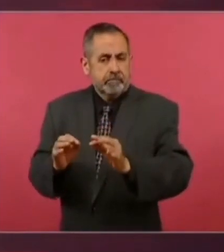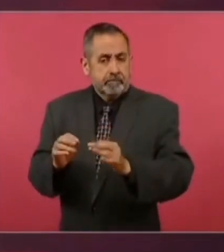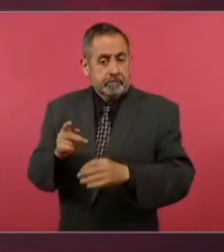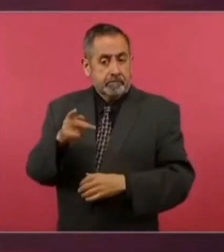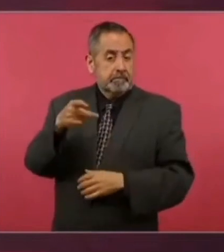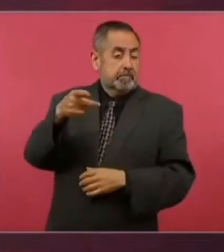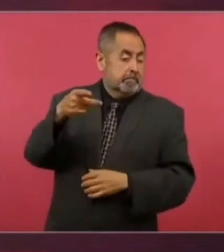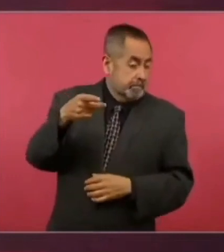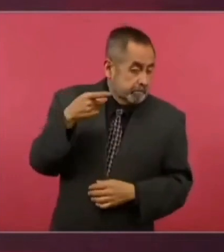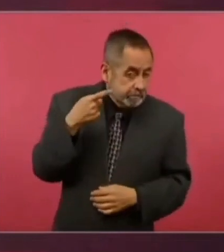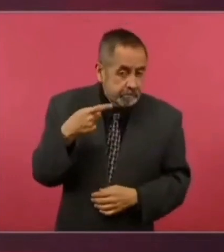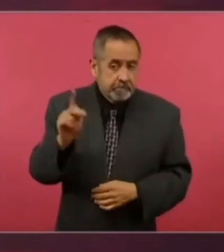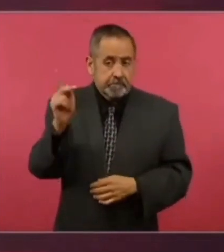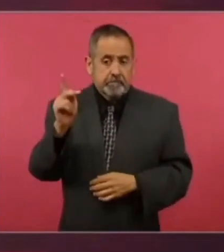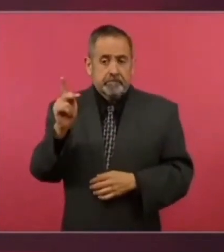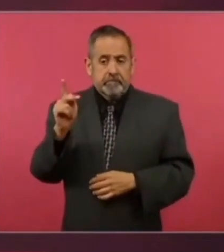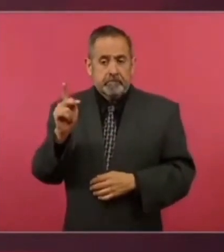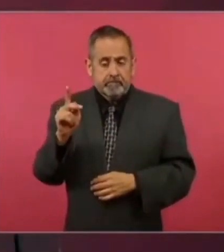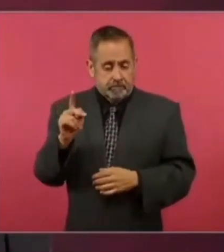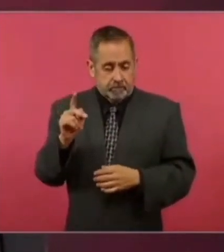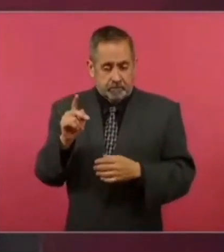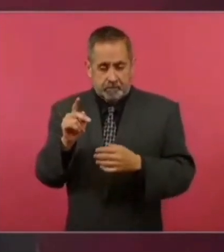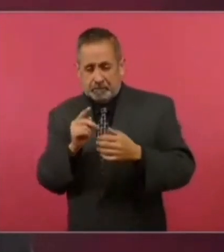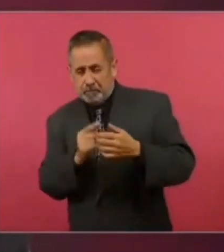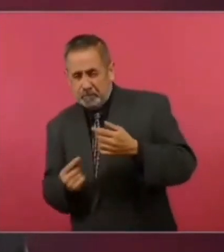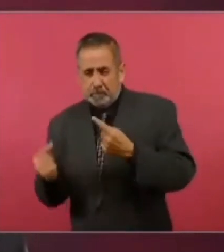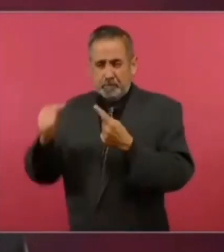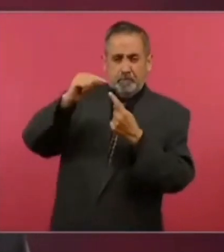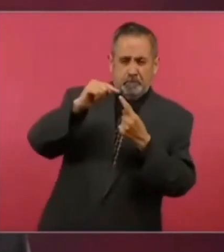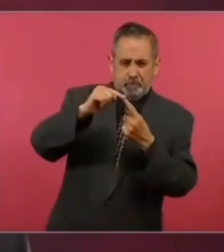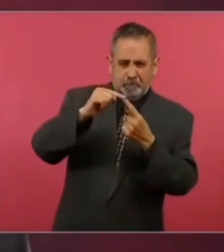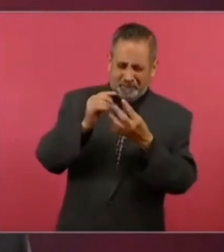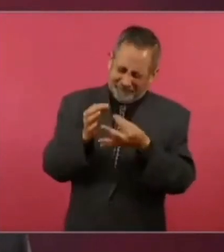Pero poder decir